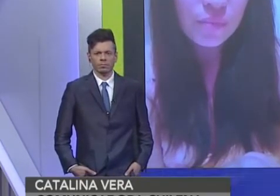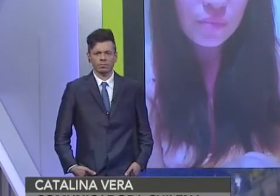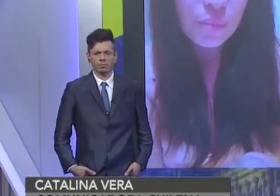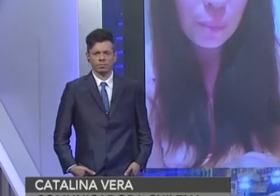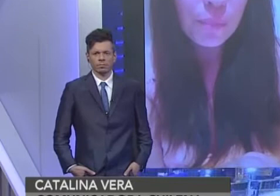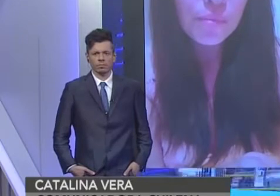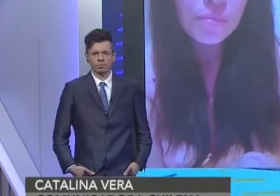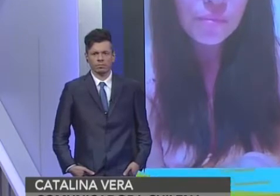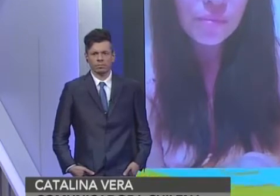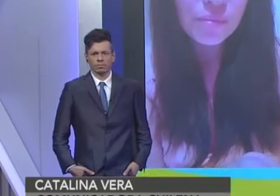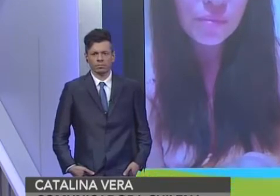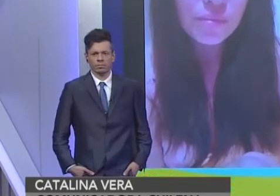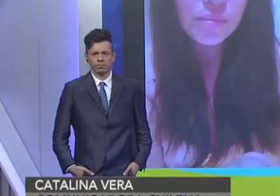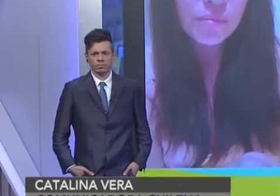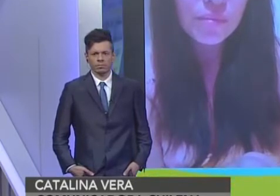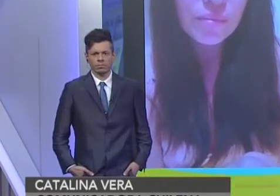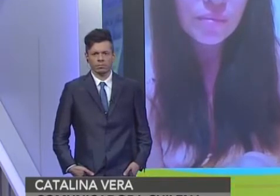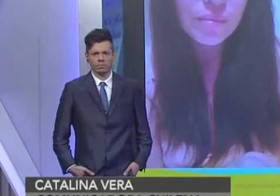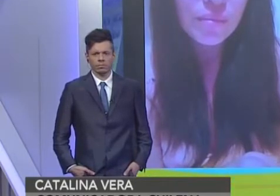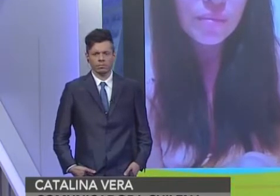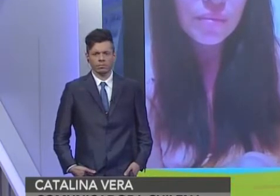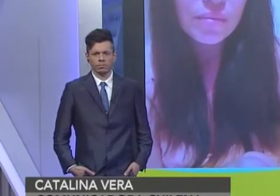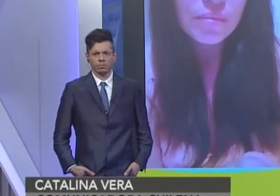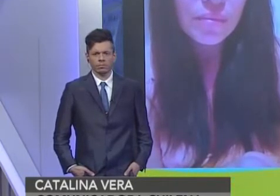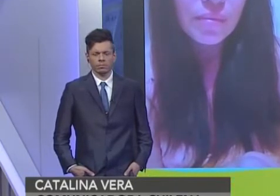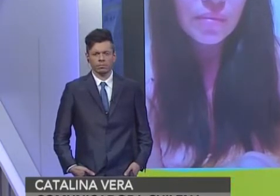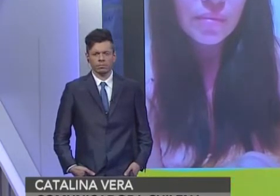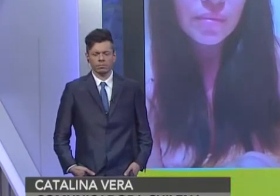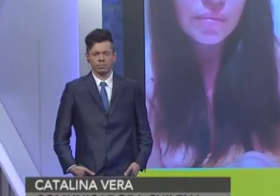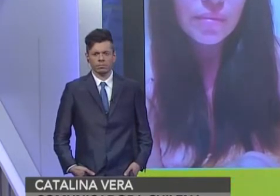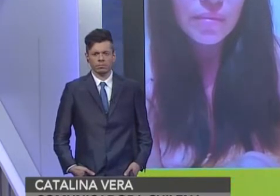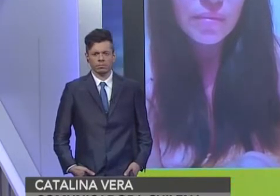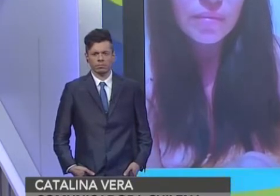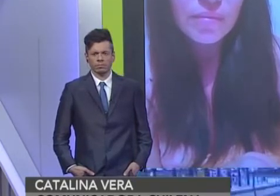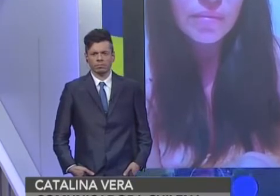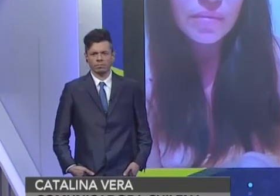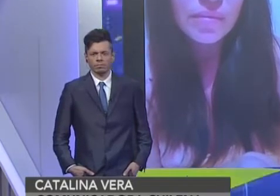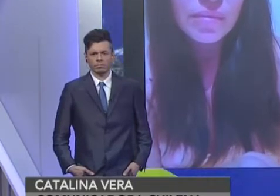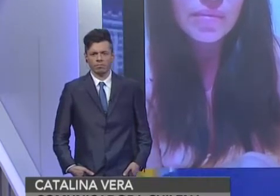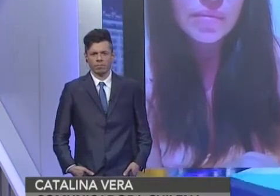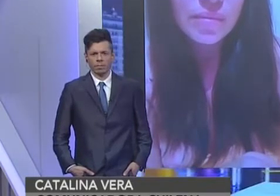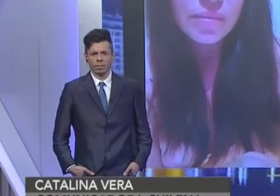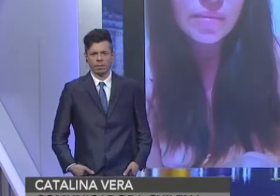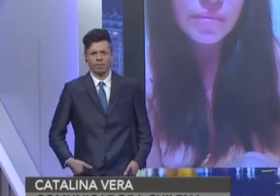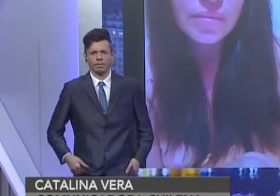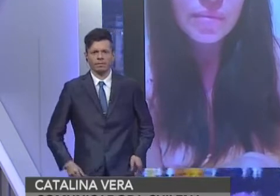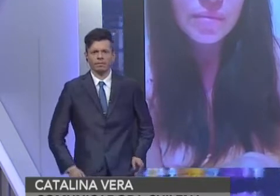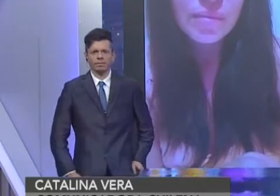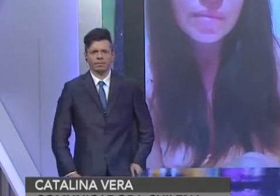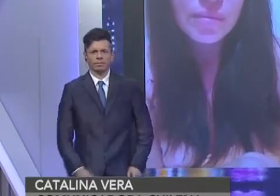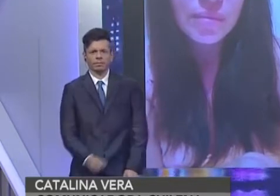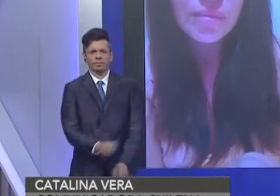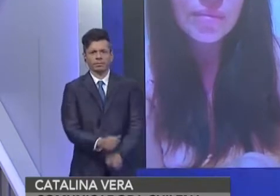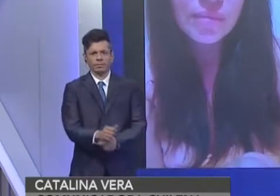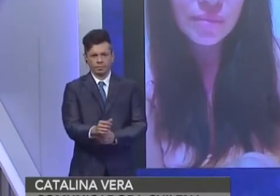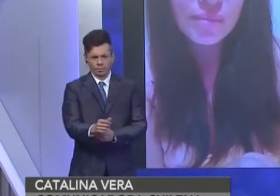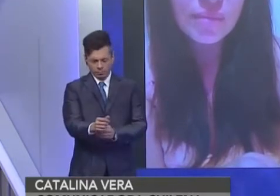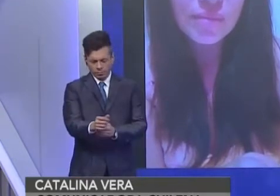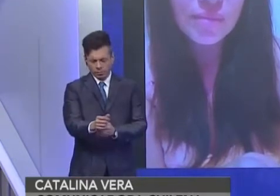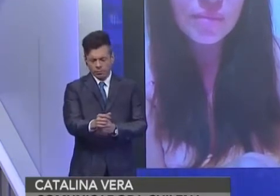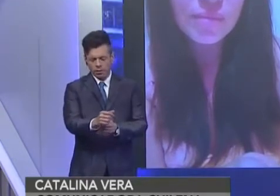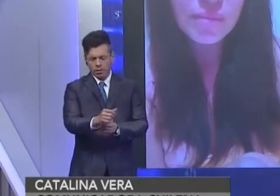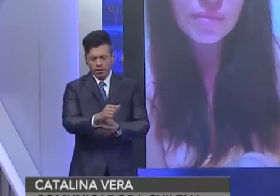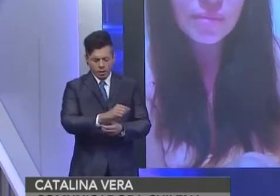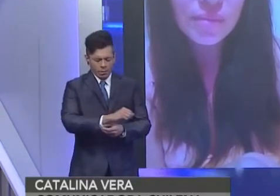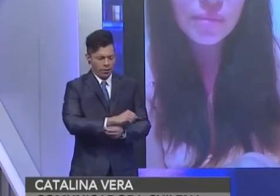de inmunizar a los jóvenes también, para que no se siga propagando el contagio? Si el problema serían las fiestas clandestinas o que los jóvenes no cumplen